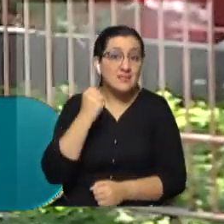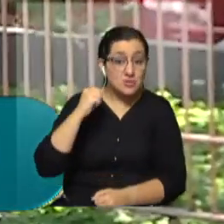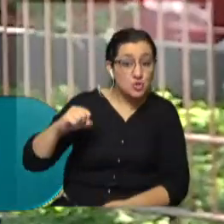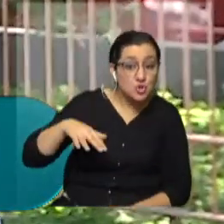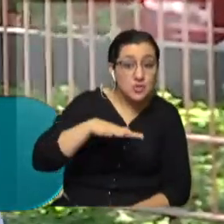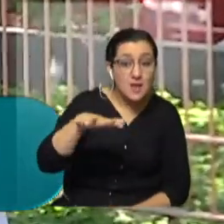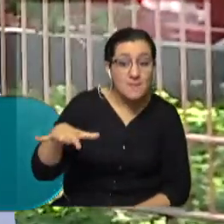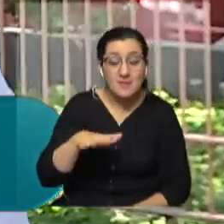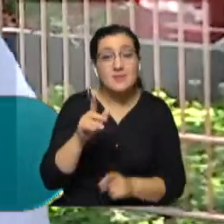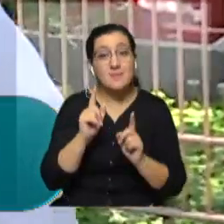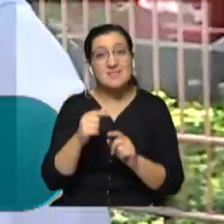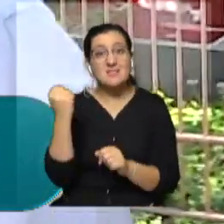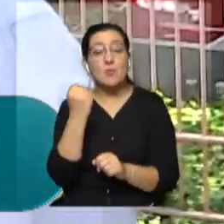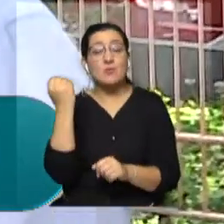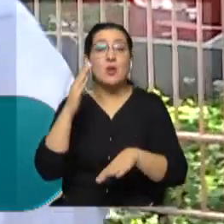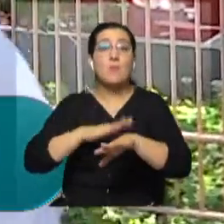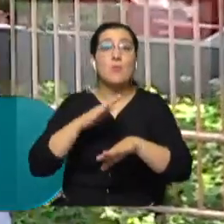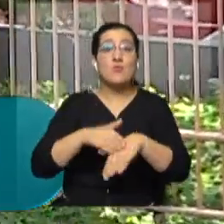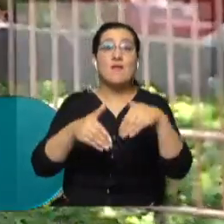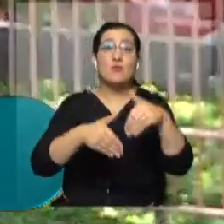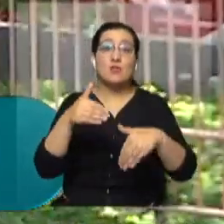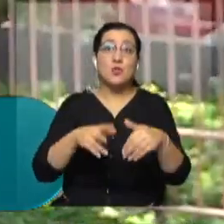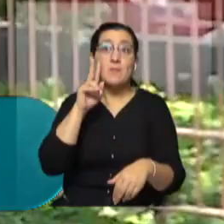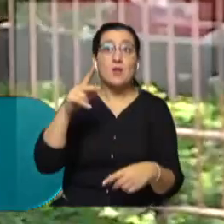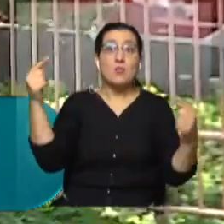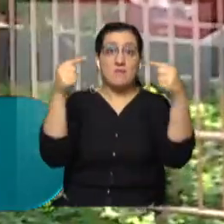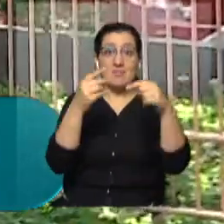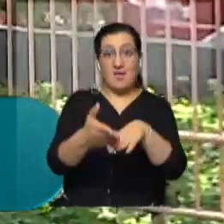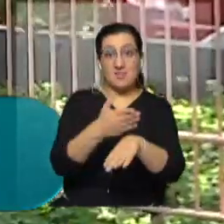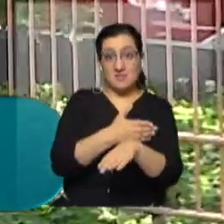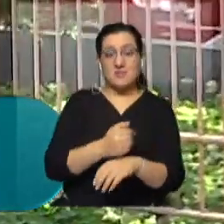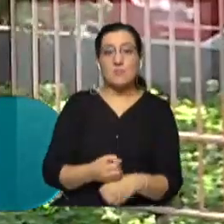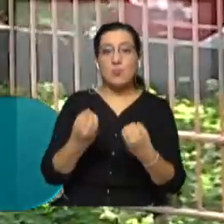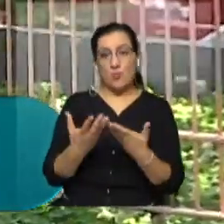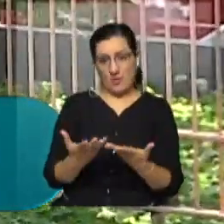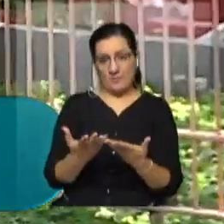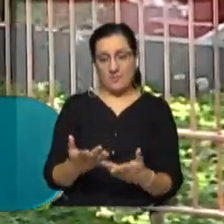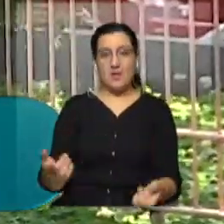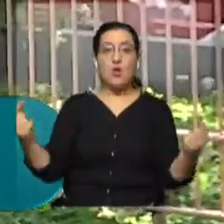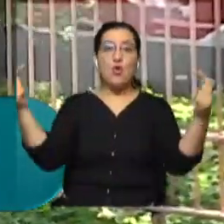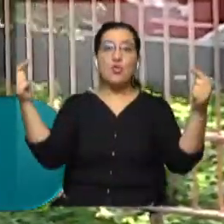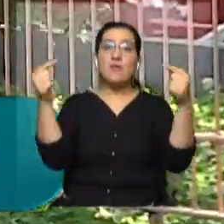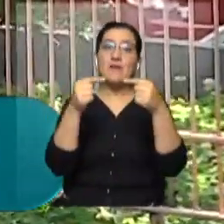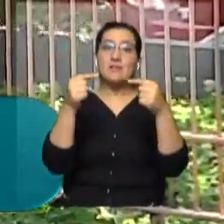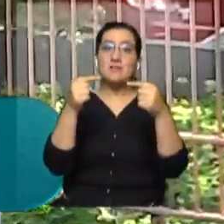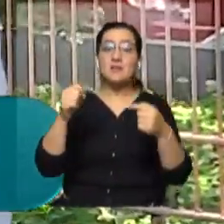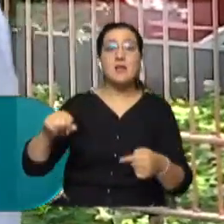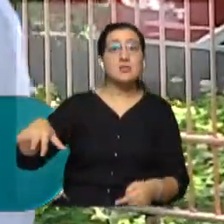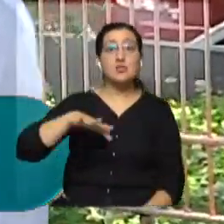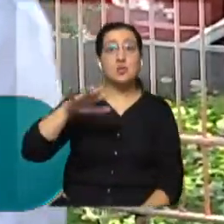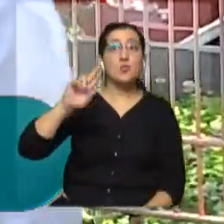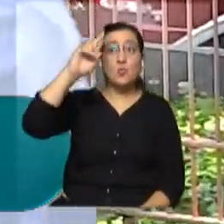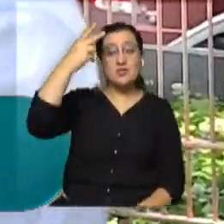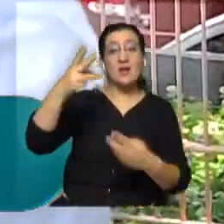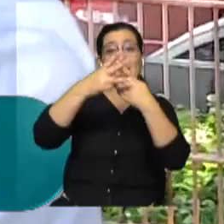a la hora del sufragio el debate, la discusión pública. Bueno, los debates, la sociedad uruguaya en